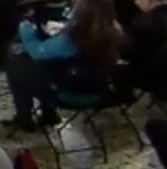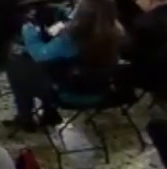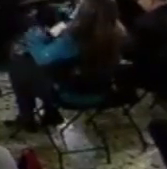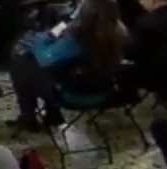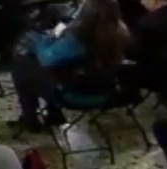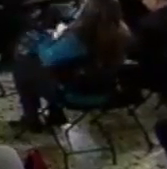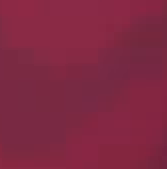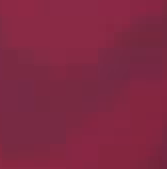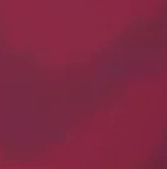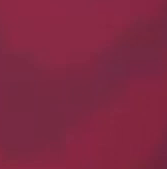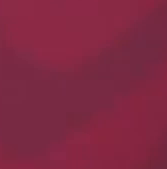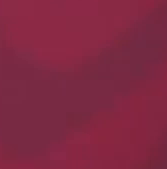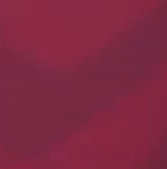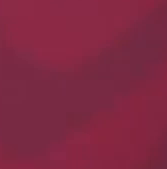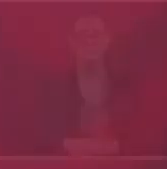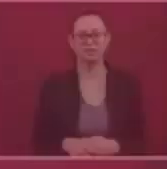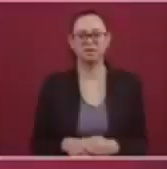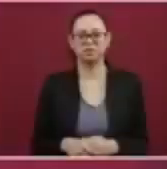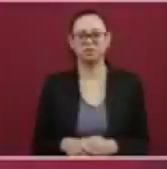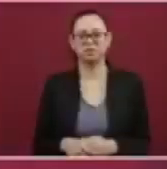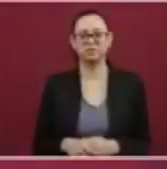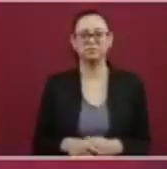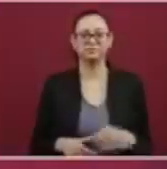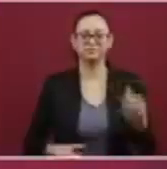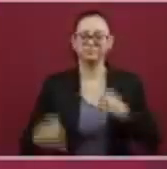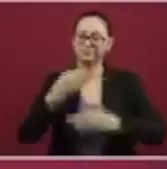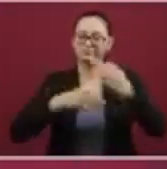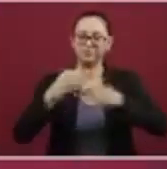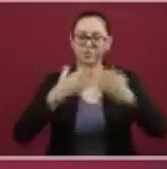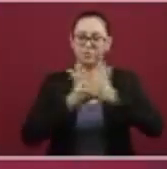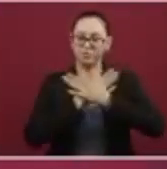con todo nuestro amor